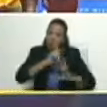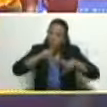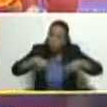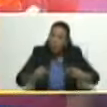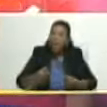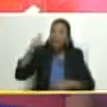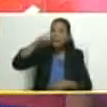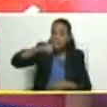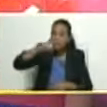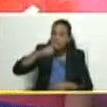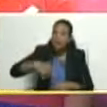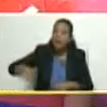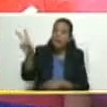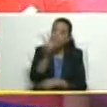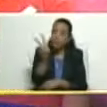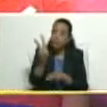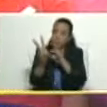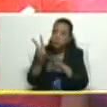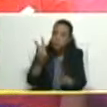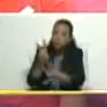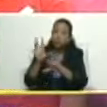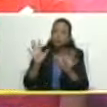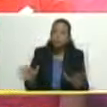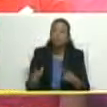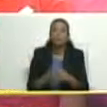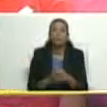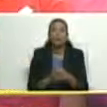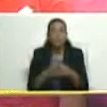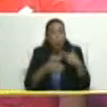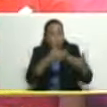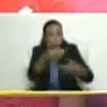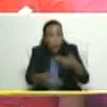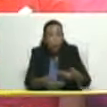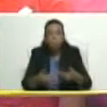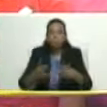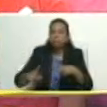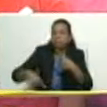grandes misiones de nueva generación.